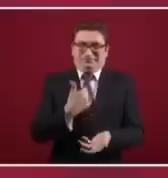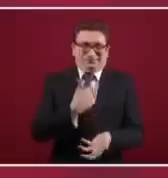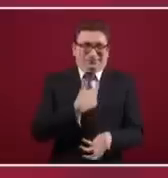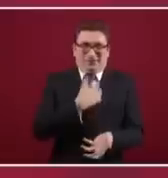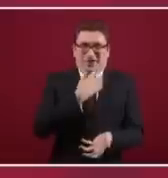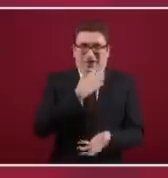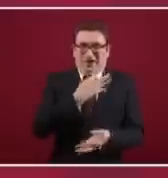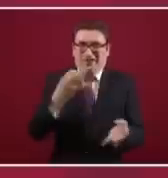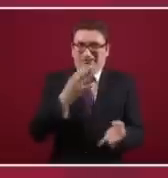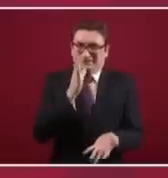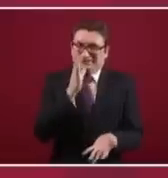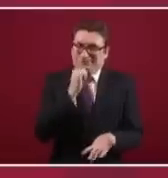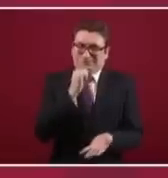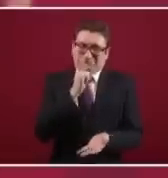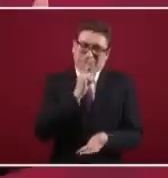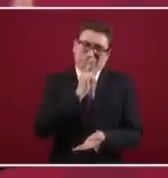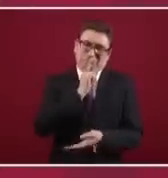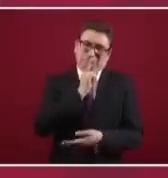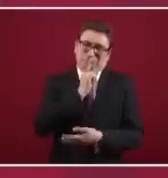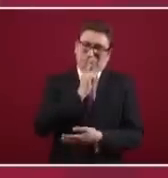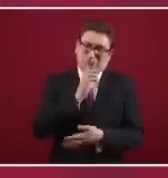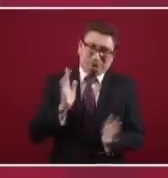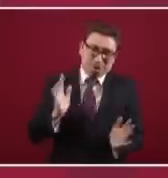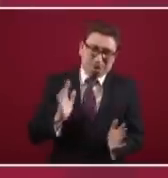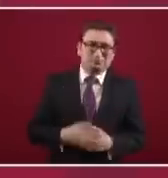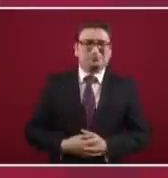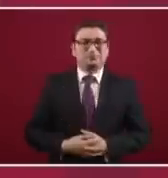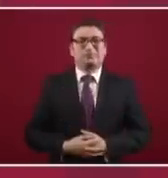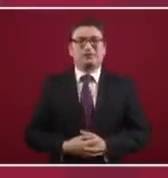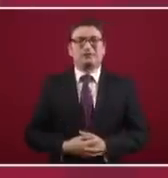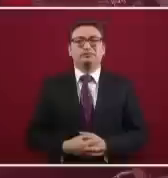decirles más. Ahí sí.